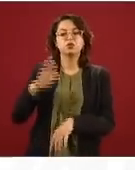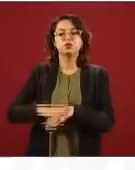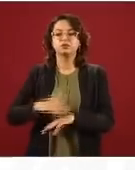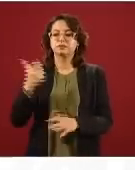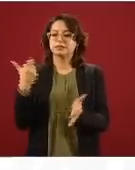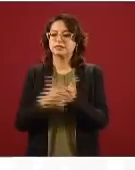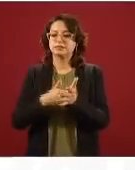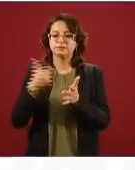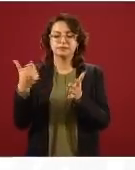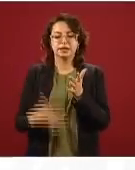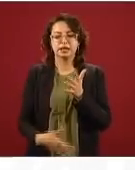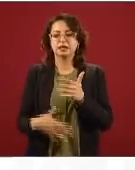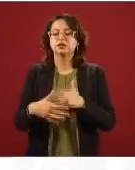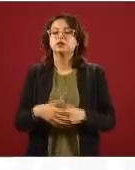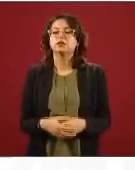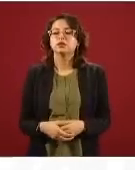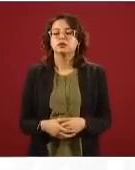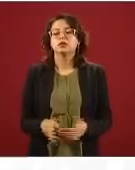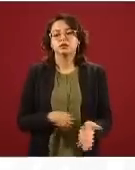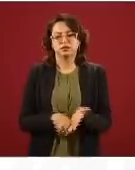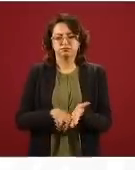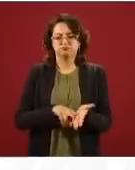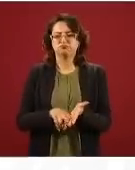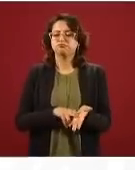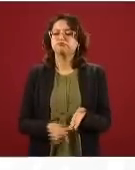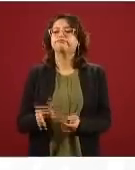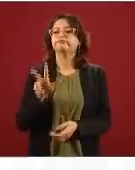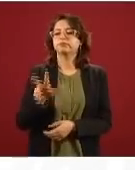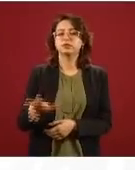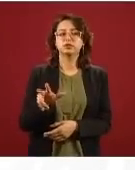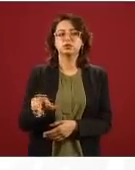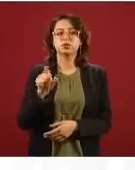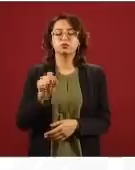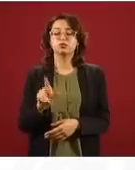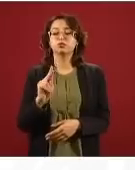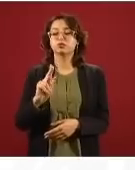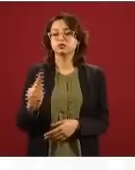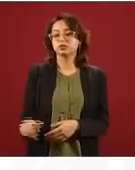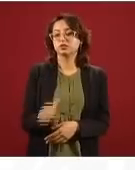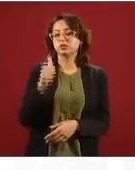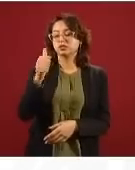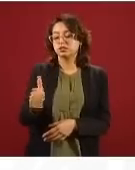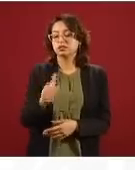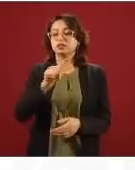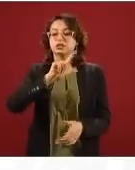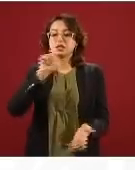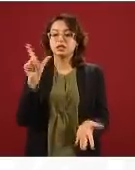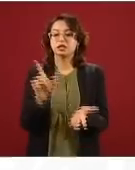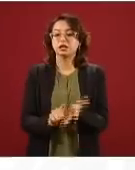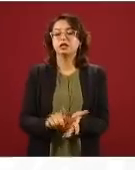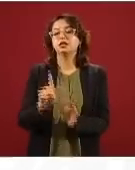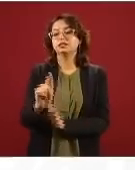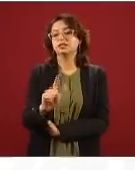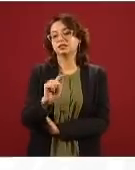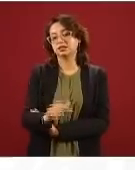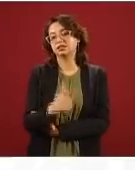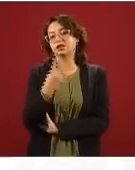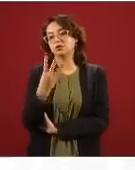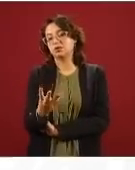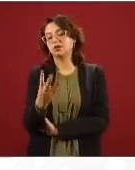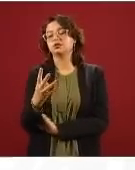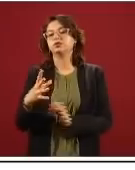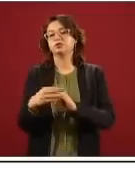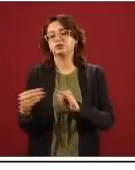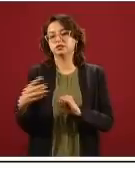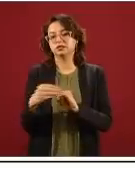el precio más bajo para el diésel, a 18.86 por litro, con un margen de 74 centavos.